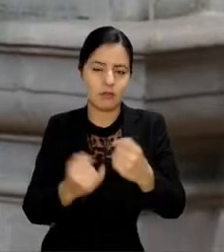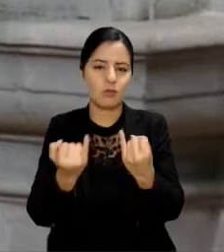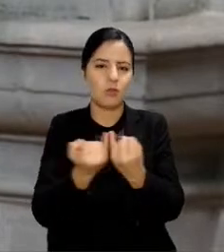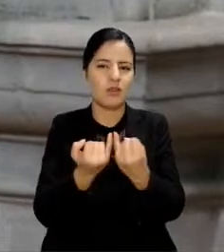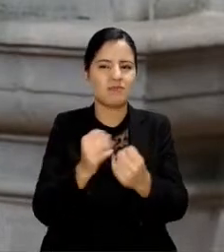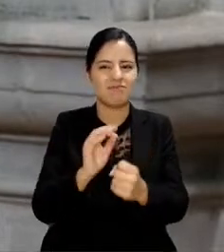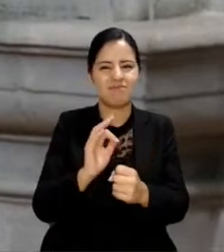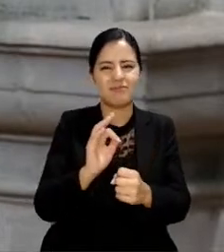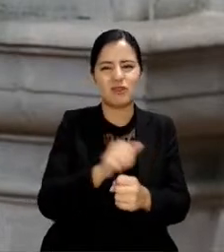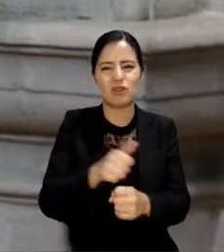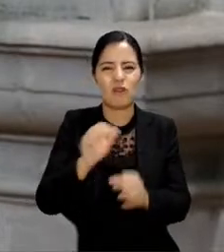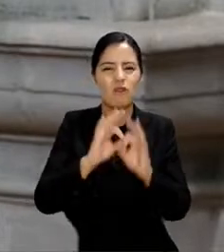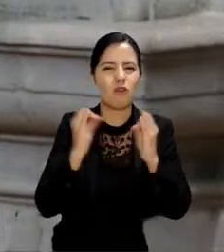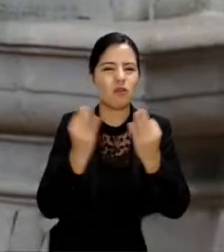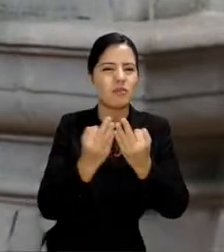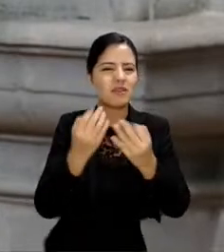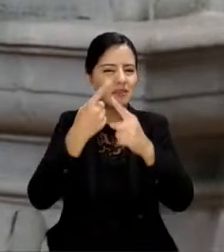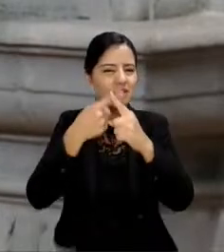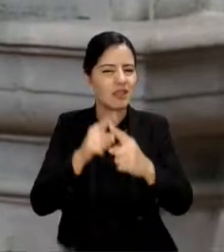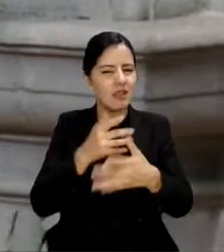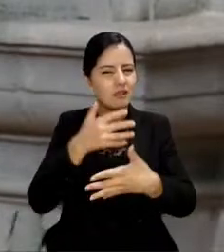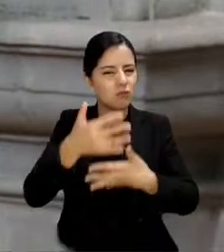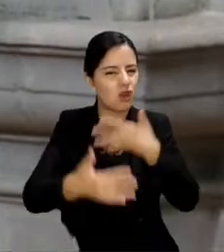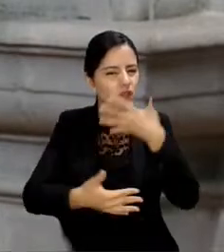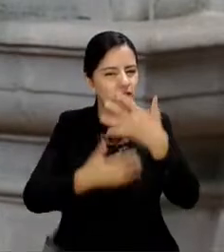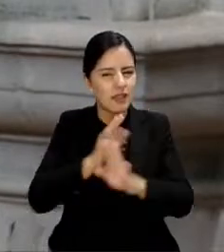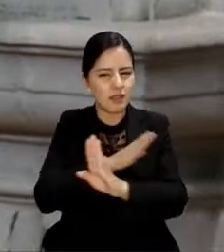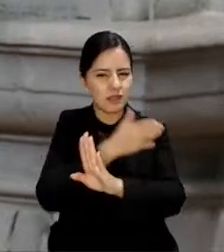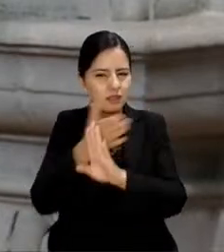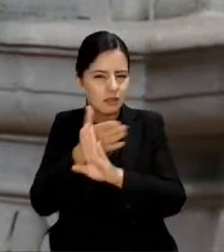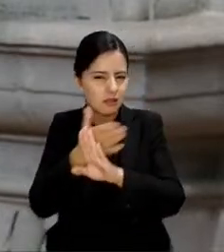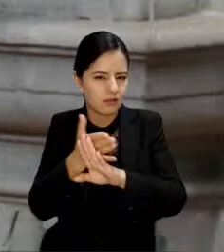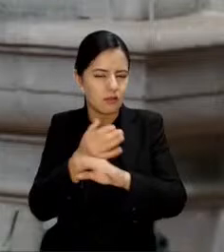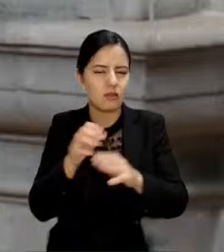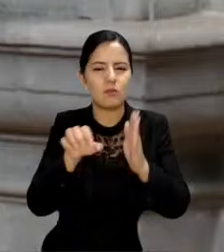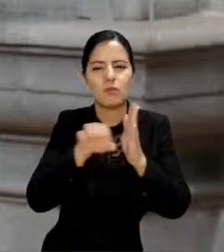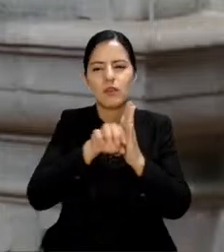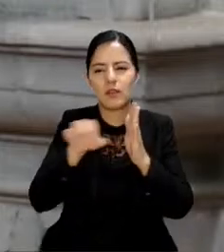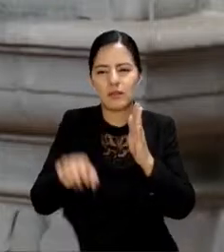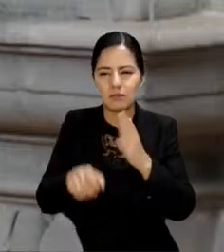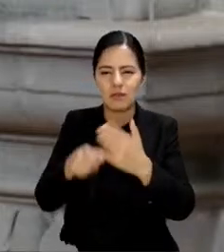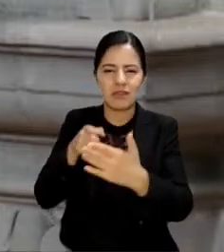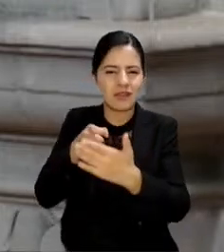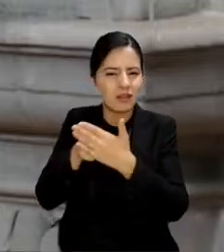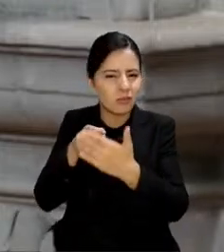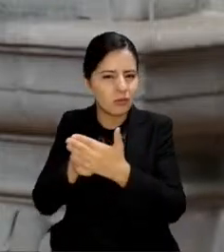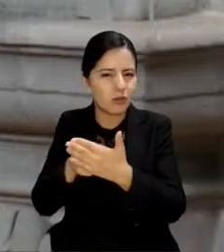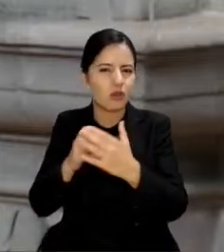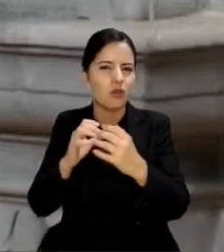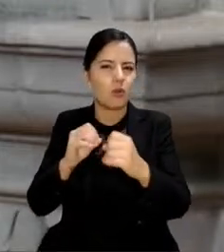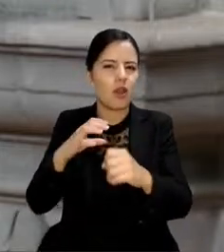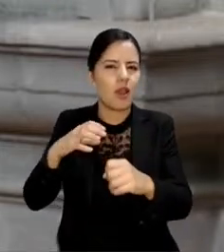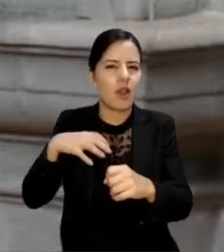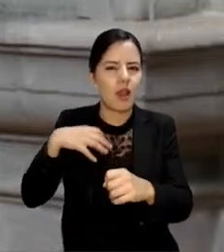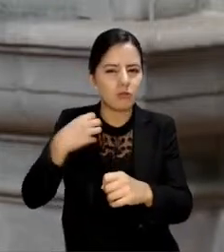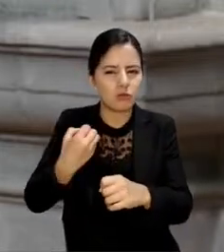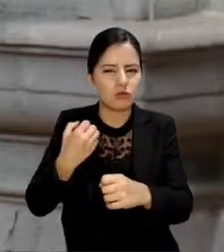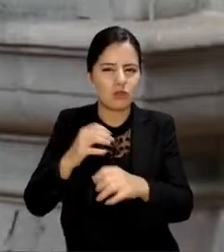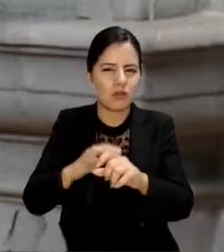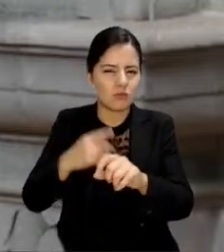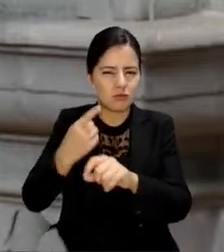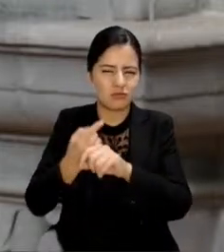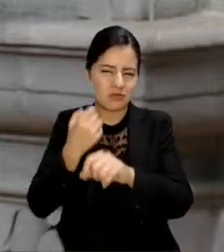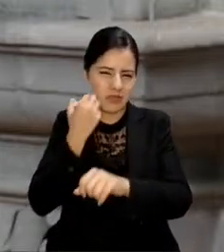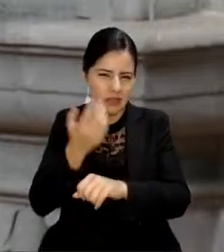diferentes modalidades y tipos de violencia como el acoso y el hostigamiento laboral y sexual. Incorporar la perspectiva de género y